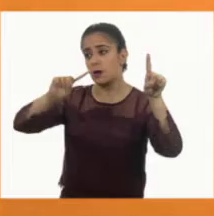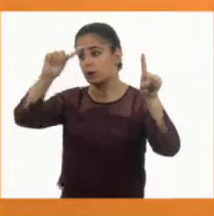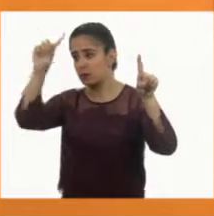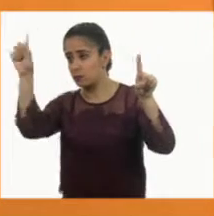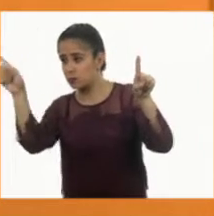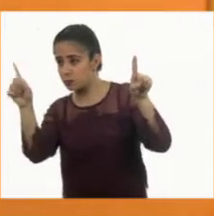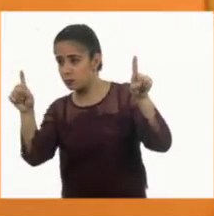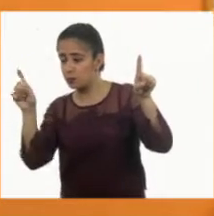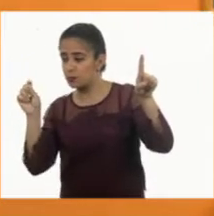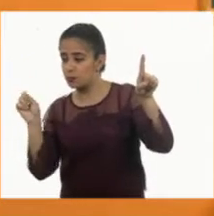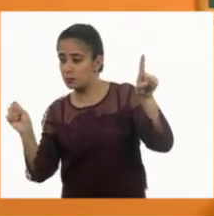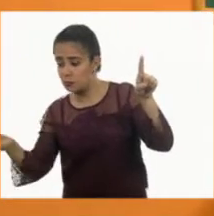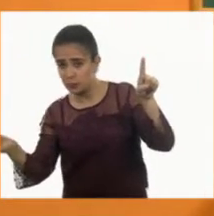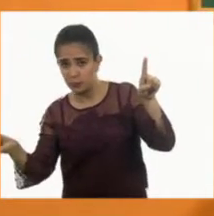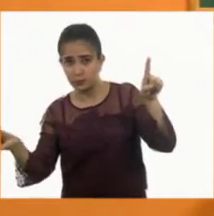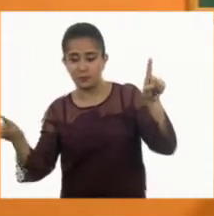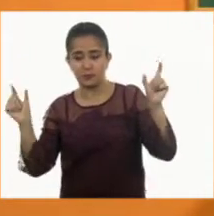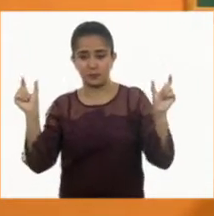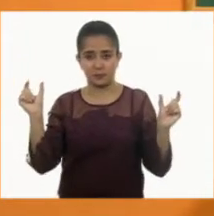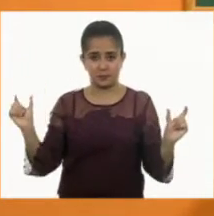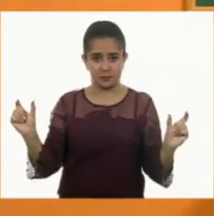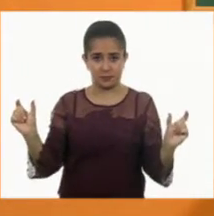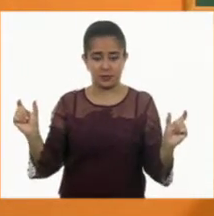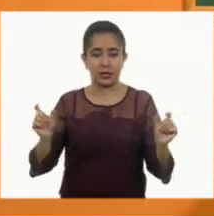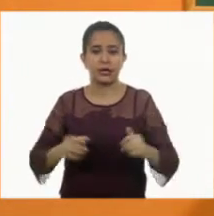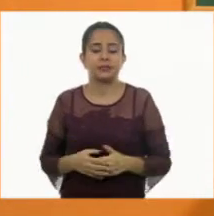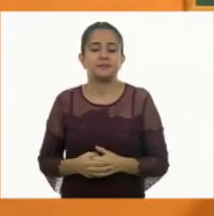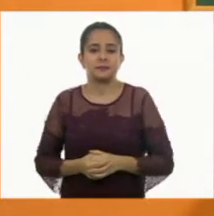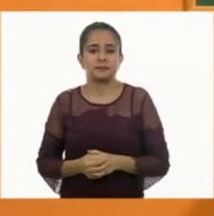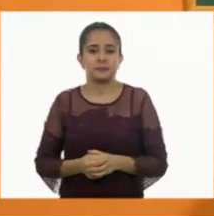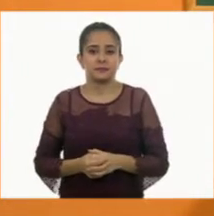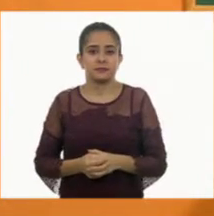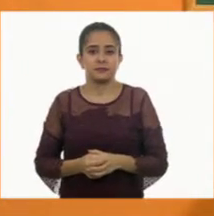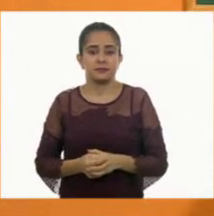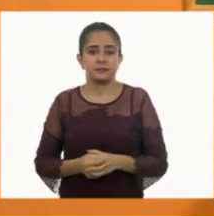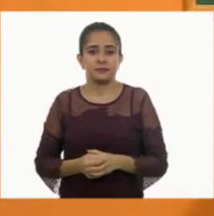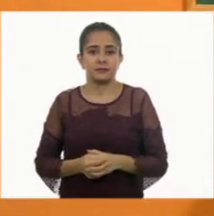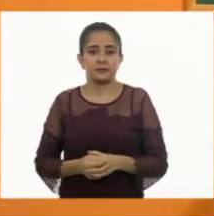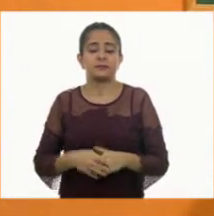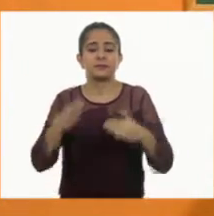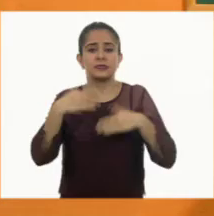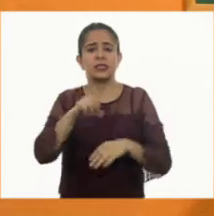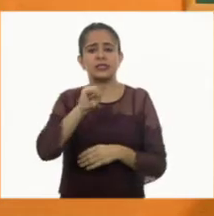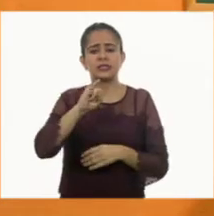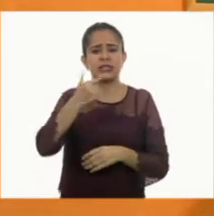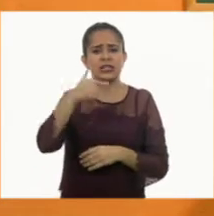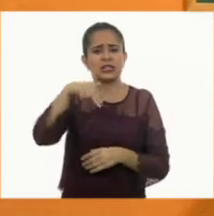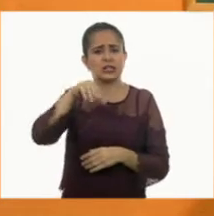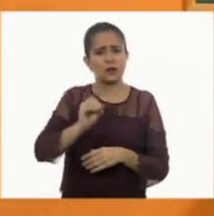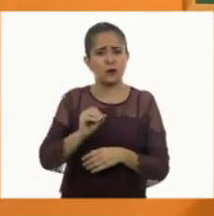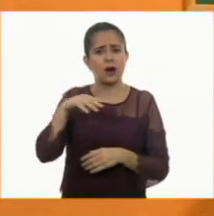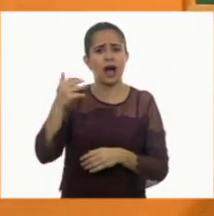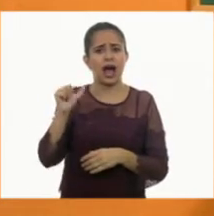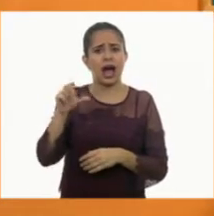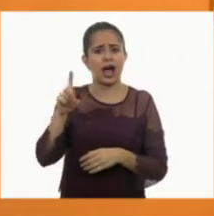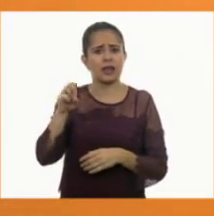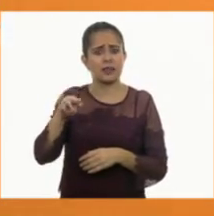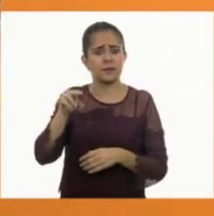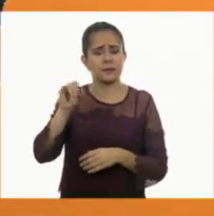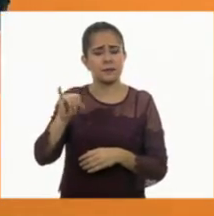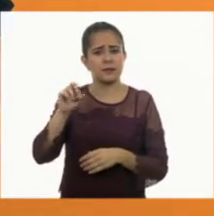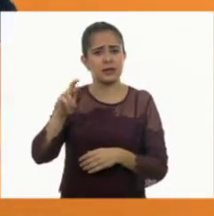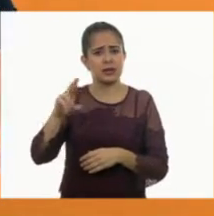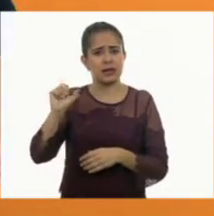y la otra cuando termina. Y los signos de admiración